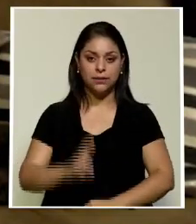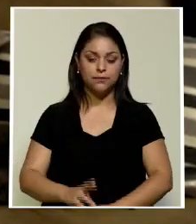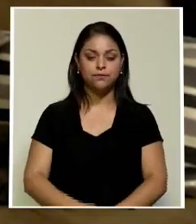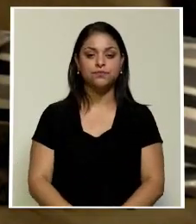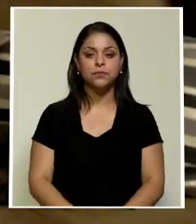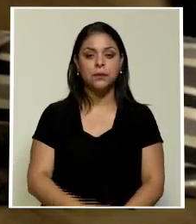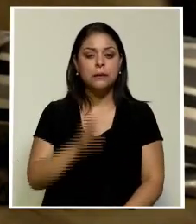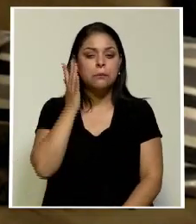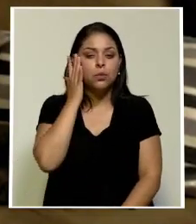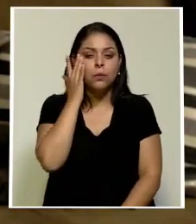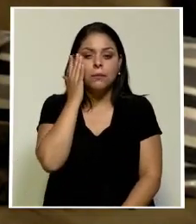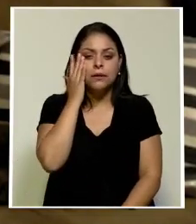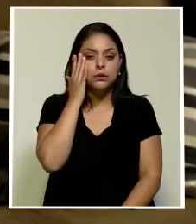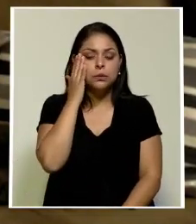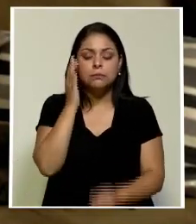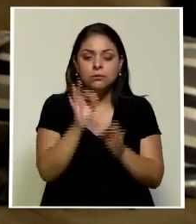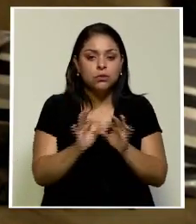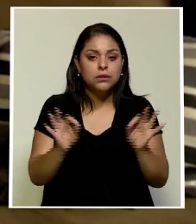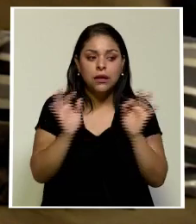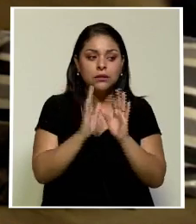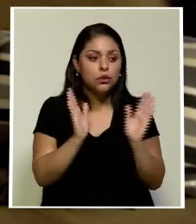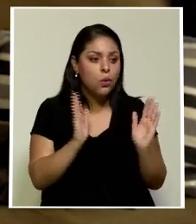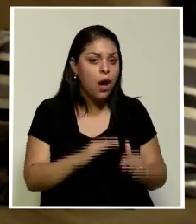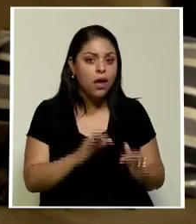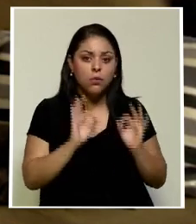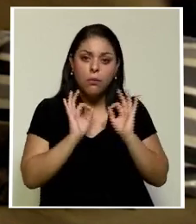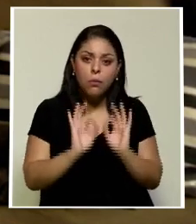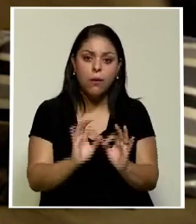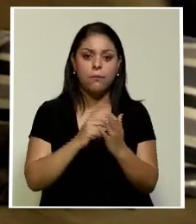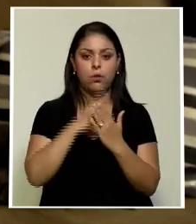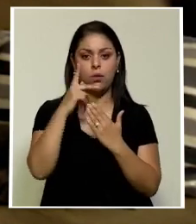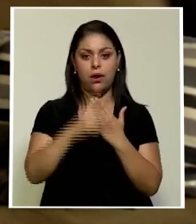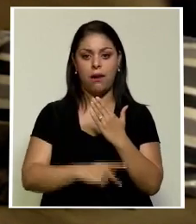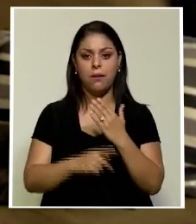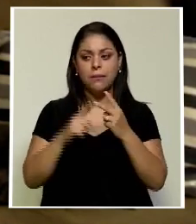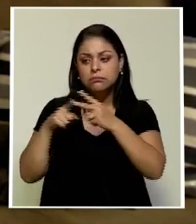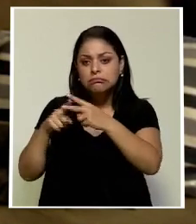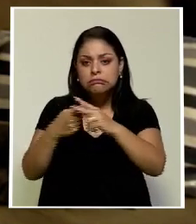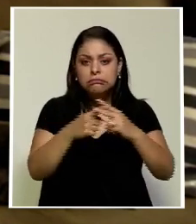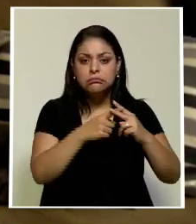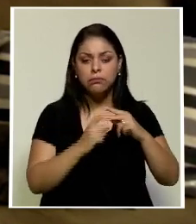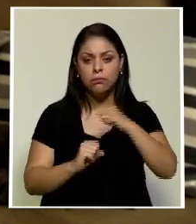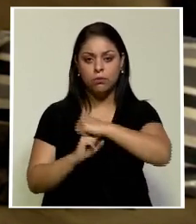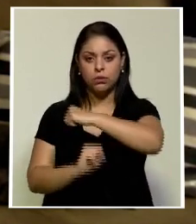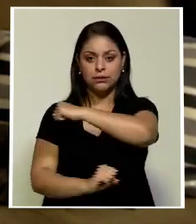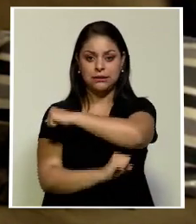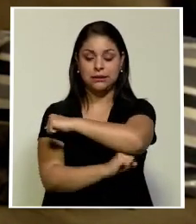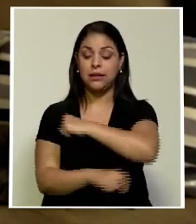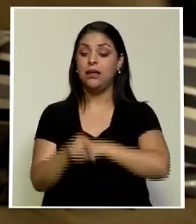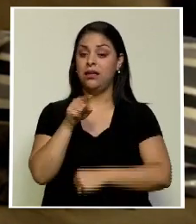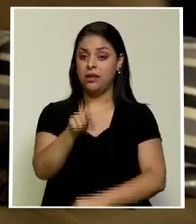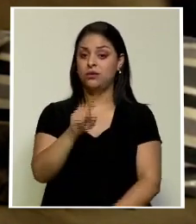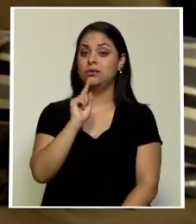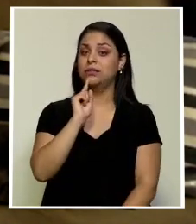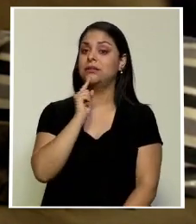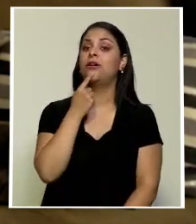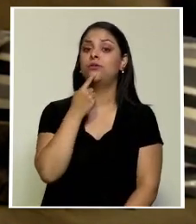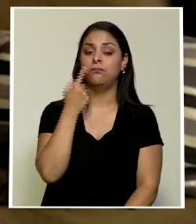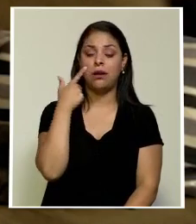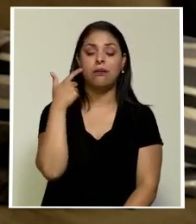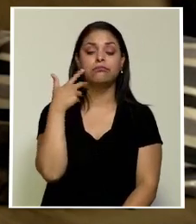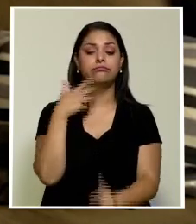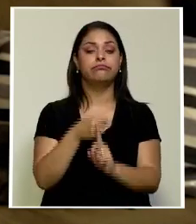momento es la ausencia de un buen programa de gestión de puentes, situación que podría convertirse en una amenaza seria a la economía